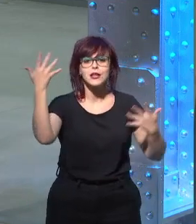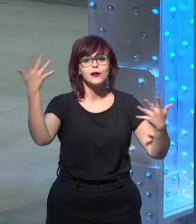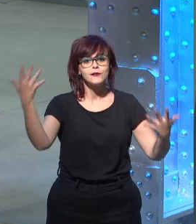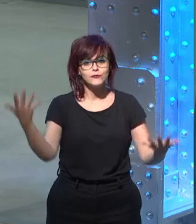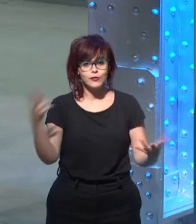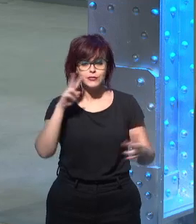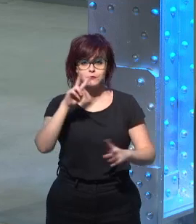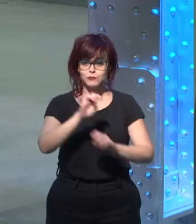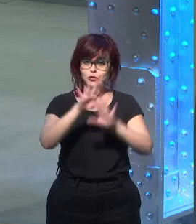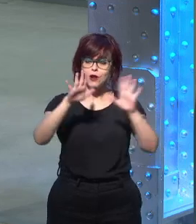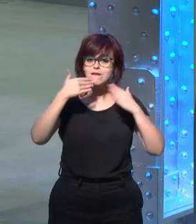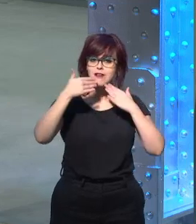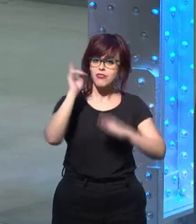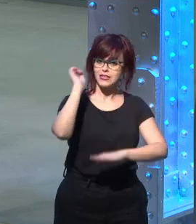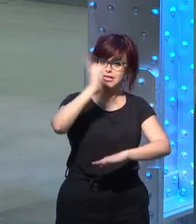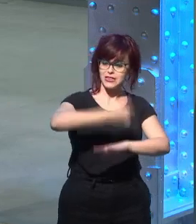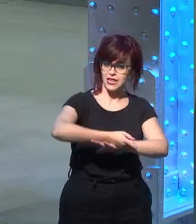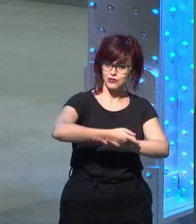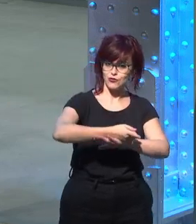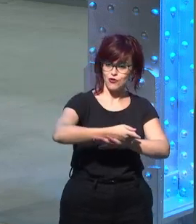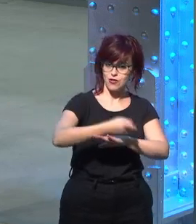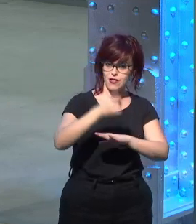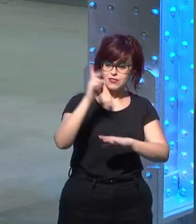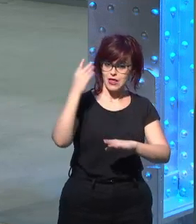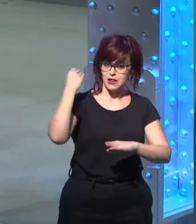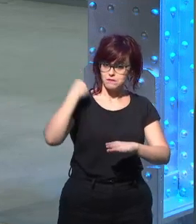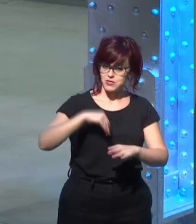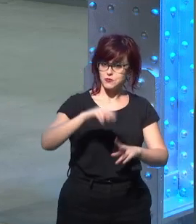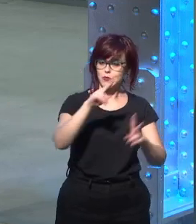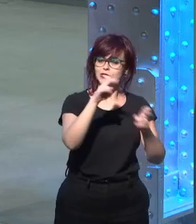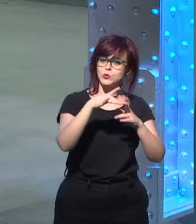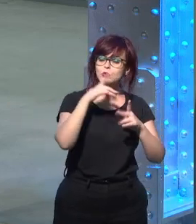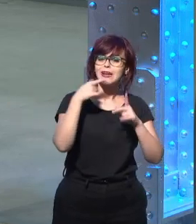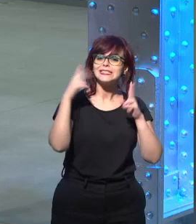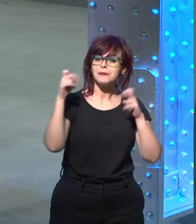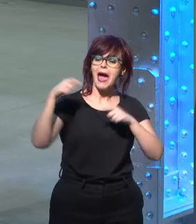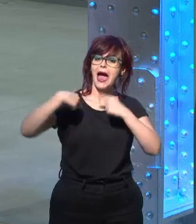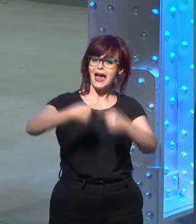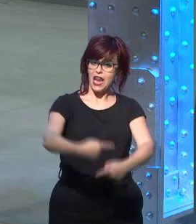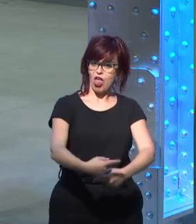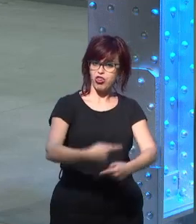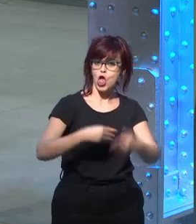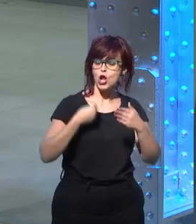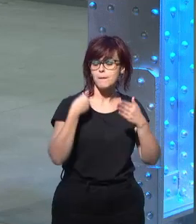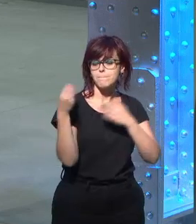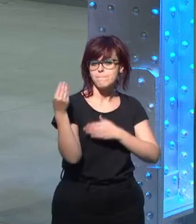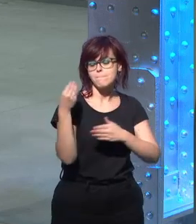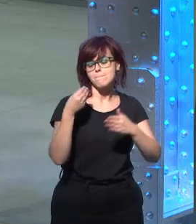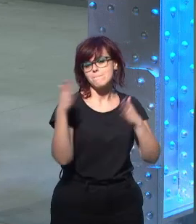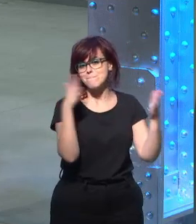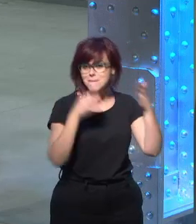con lo que ha dicho el director del INJUVE, que es un concepto, el de generación millennial, que se está